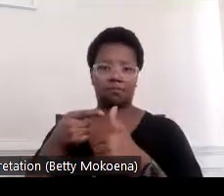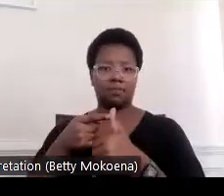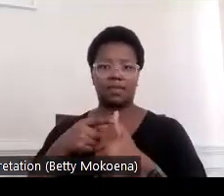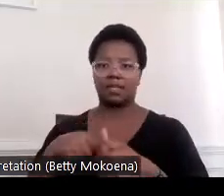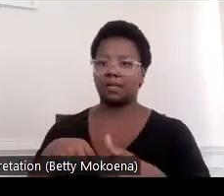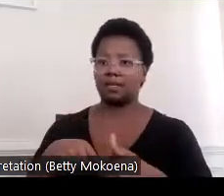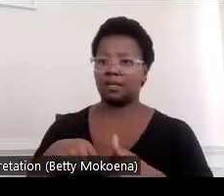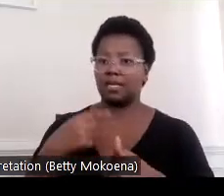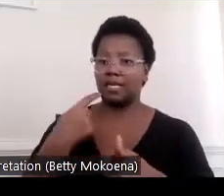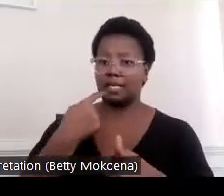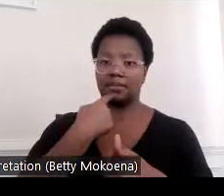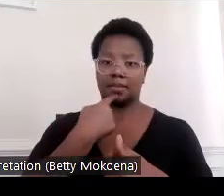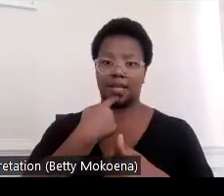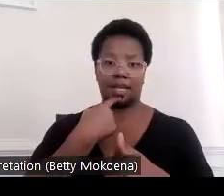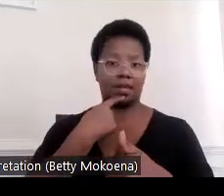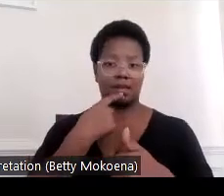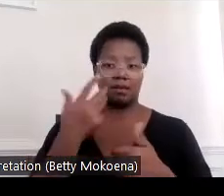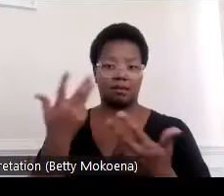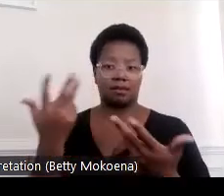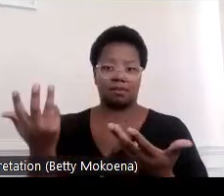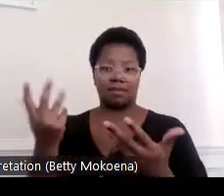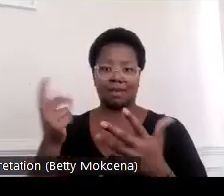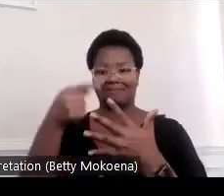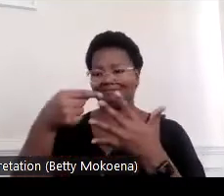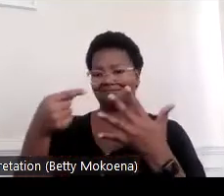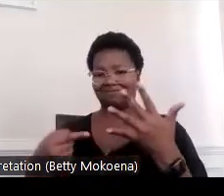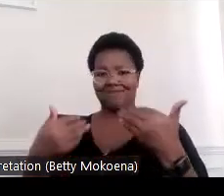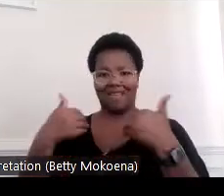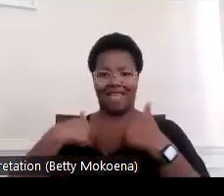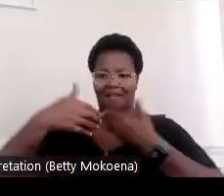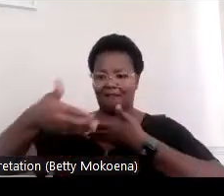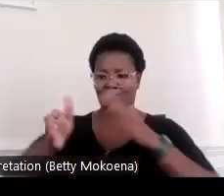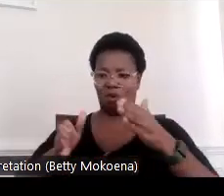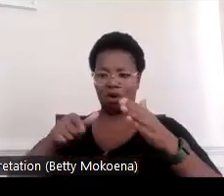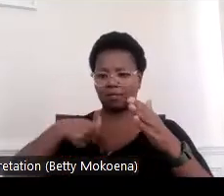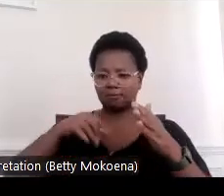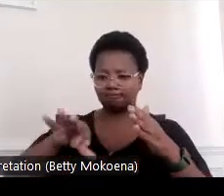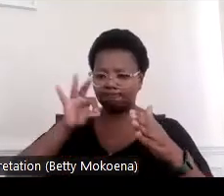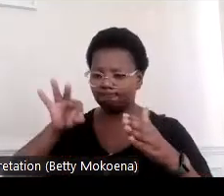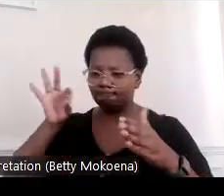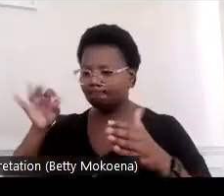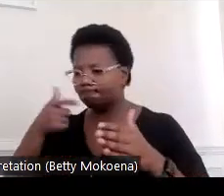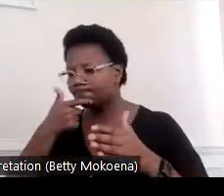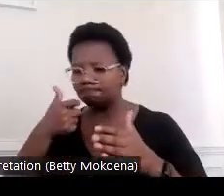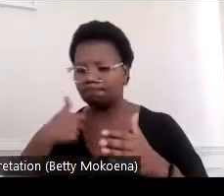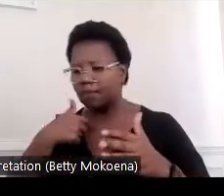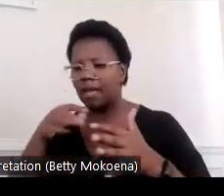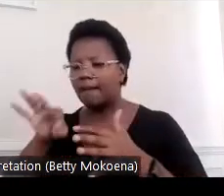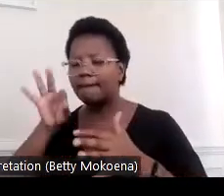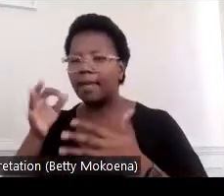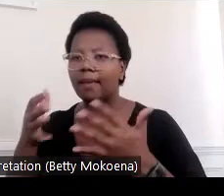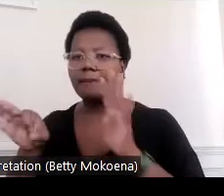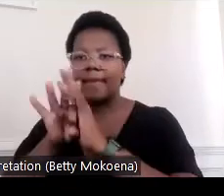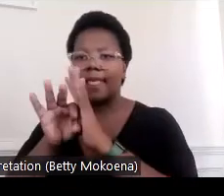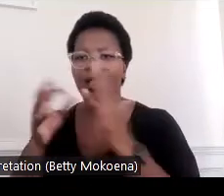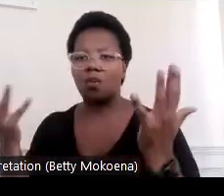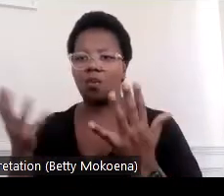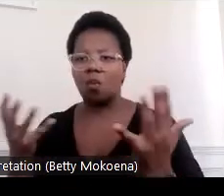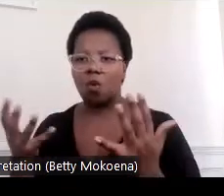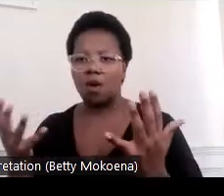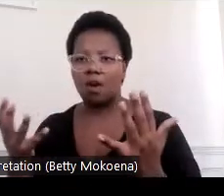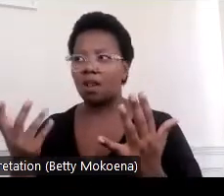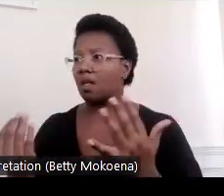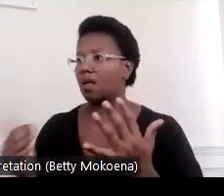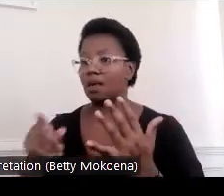una lección por ejemplo entre tacos verdad en cuanto hay muchas muchas otras opciones tal vez esa persona